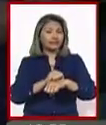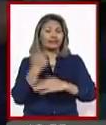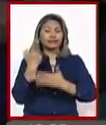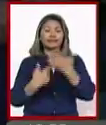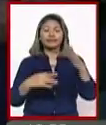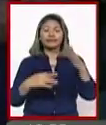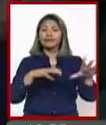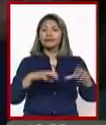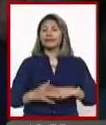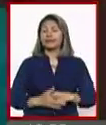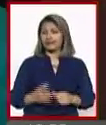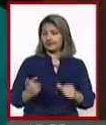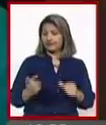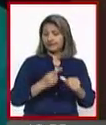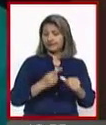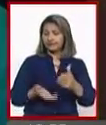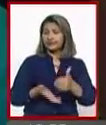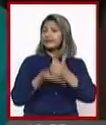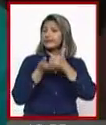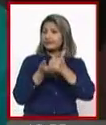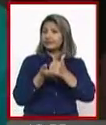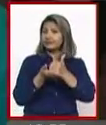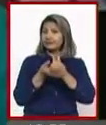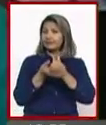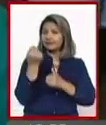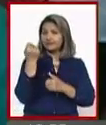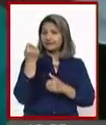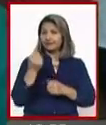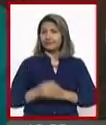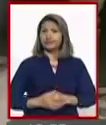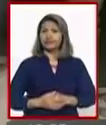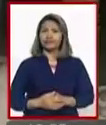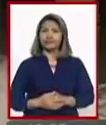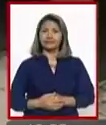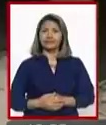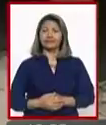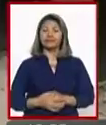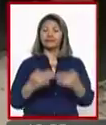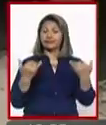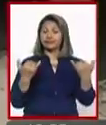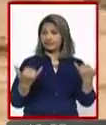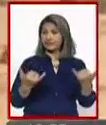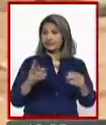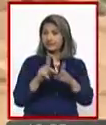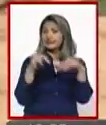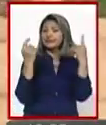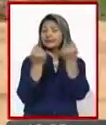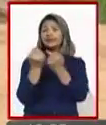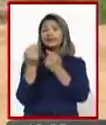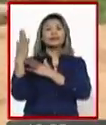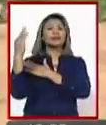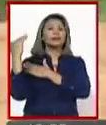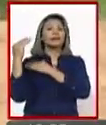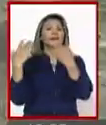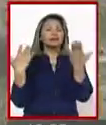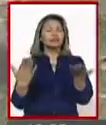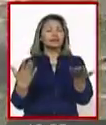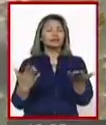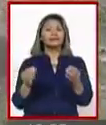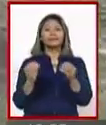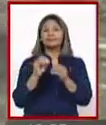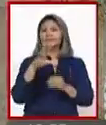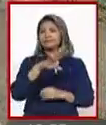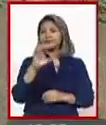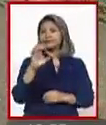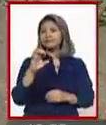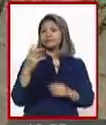cosas hacer. Son los primeros auxilios que se va a tomar en cuenta también en esta capacitación. Actualmente en el departamento de Santa Cruz existen más de